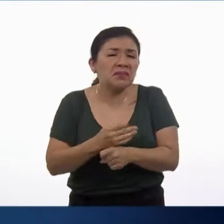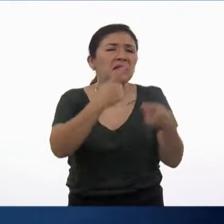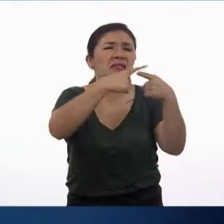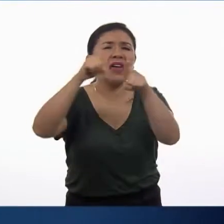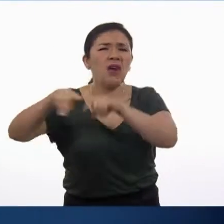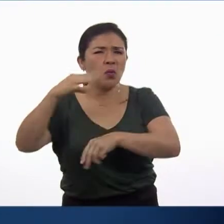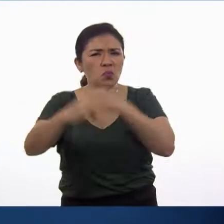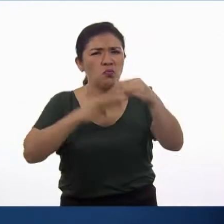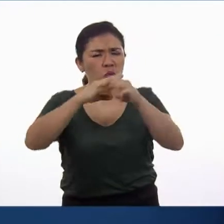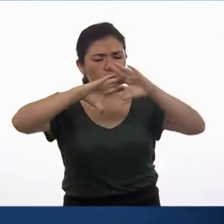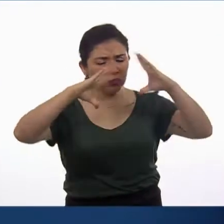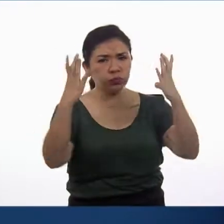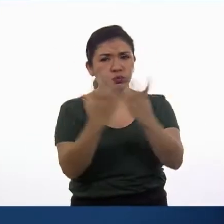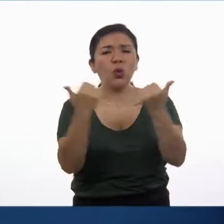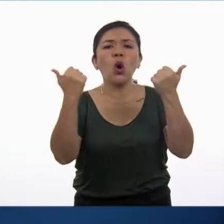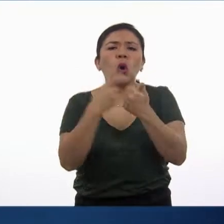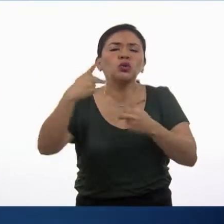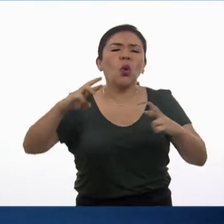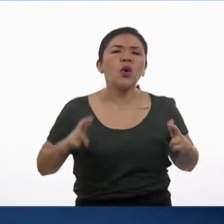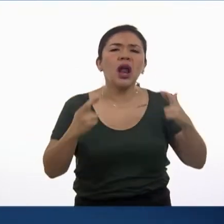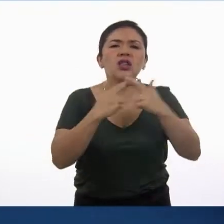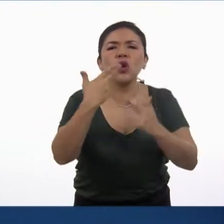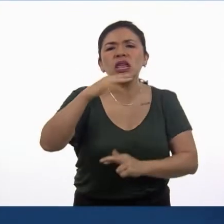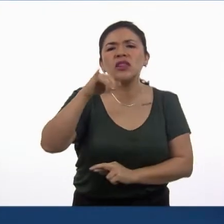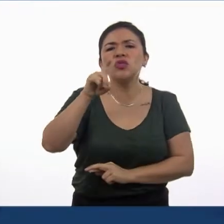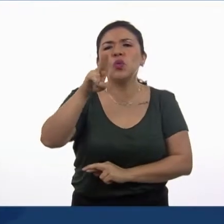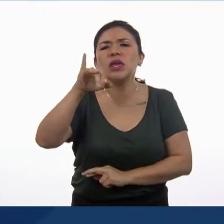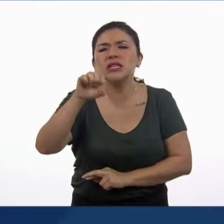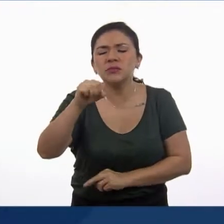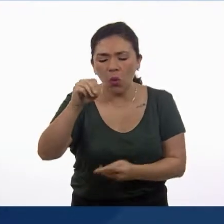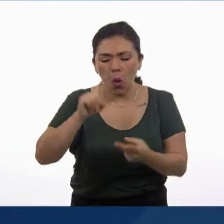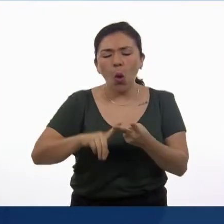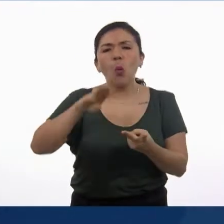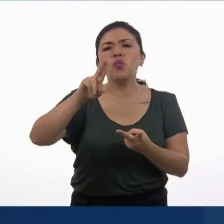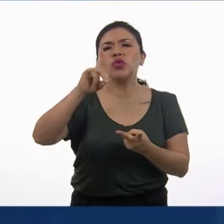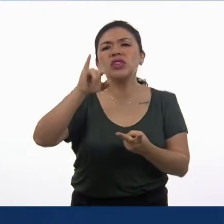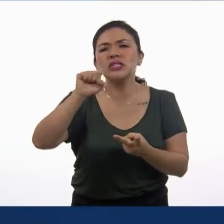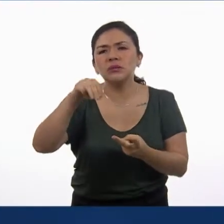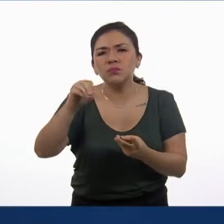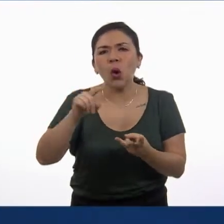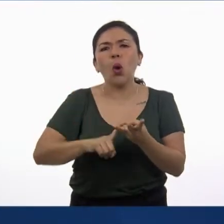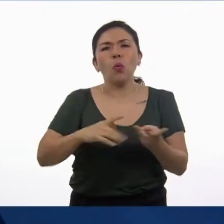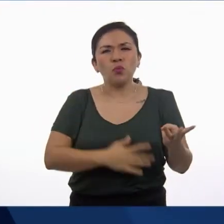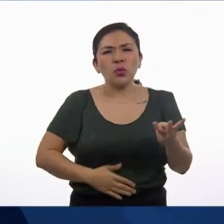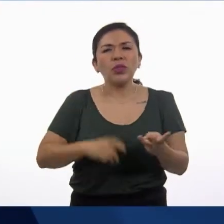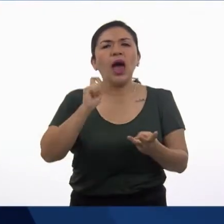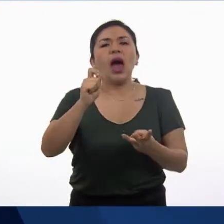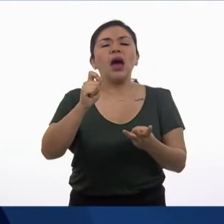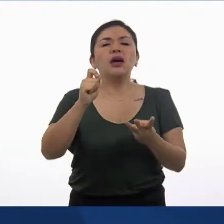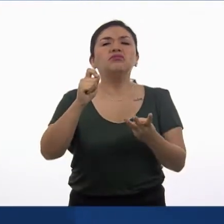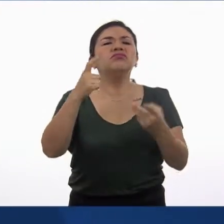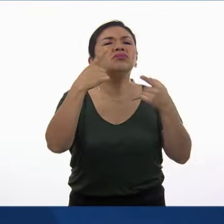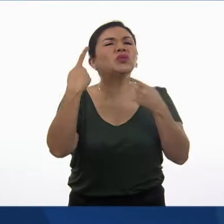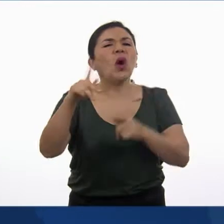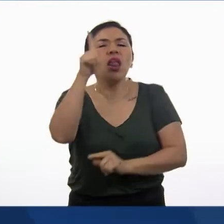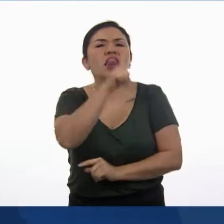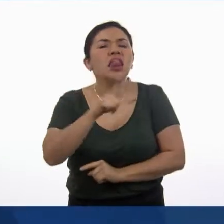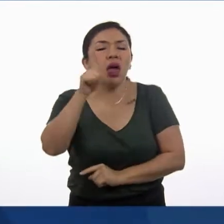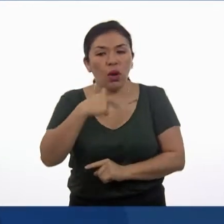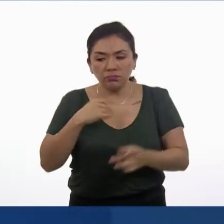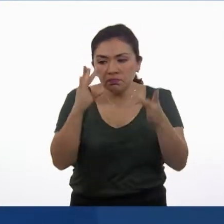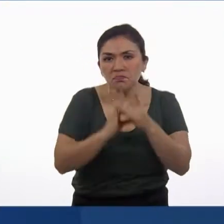otras partes, a través de su religión como el hinduismo, el budismo o incluso a través de la propia lengua que